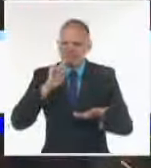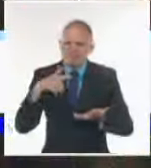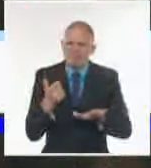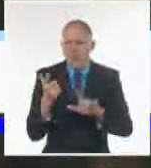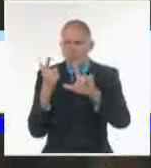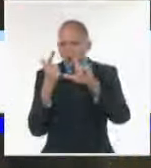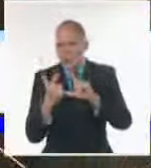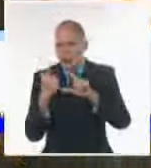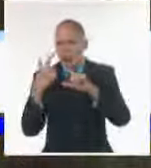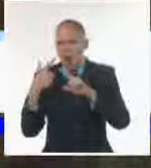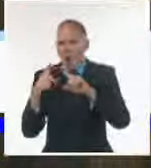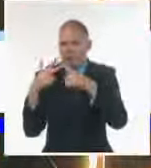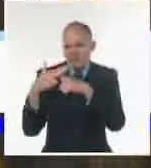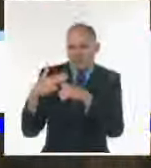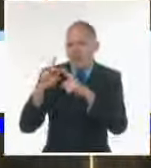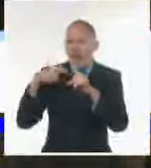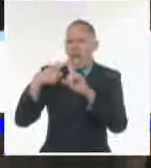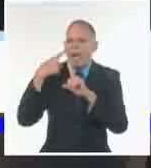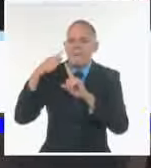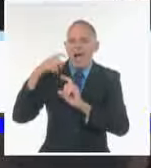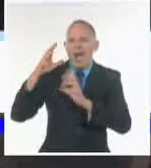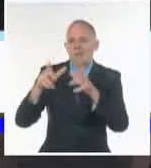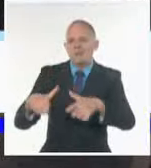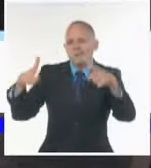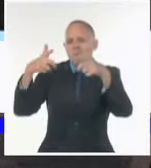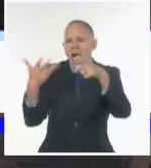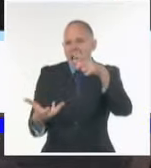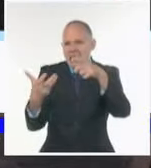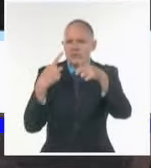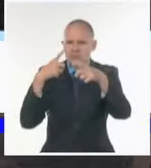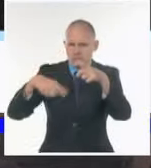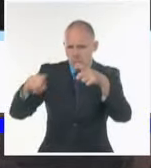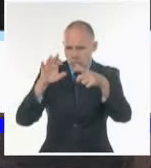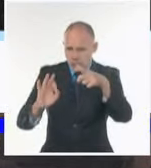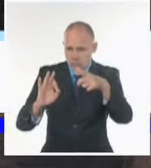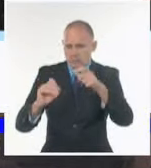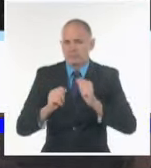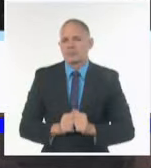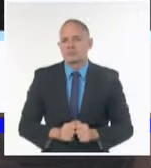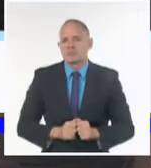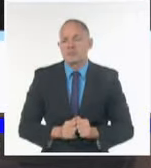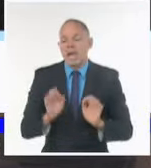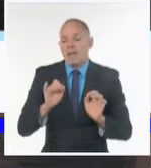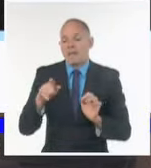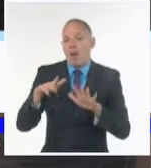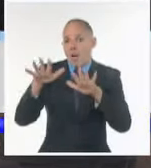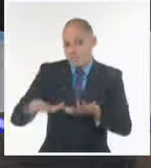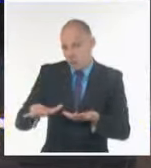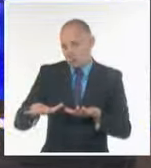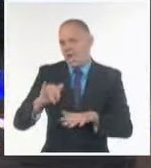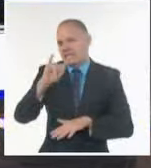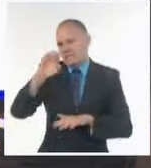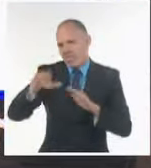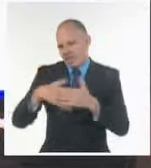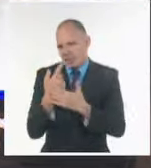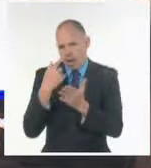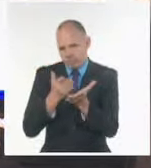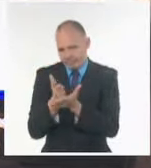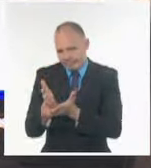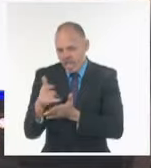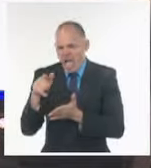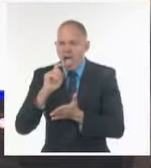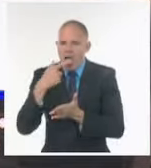trabajos en el área térmica. Esta es una intervención de 60 días y la ruta crítica es el cambio del